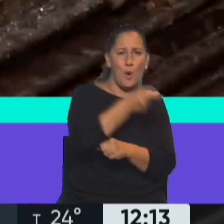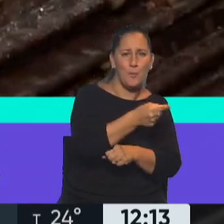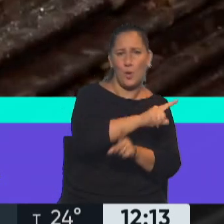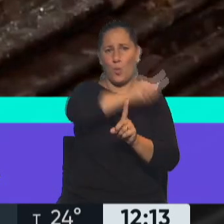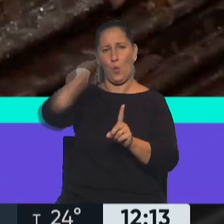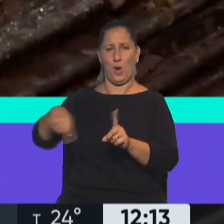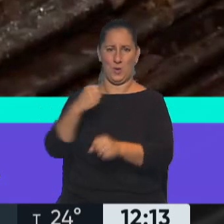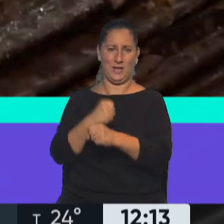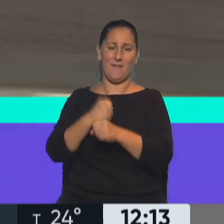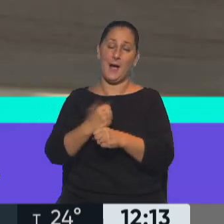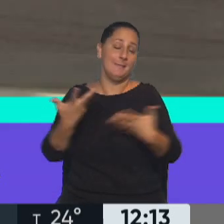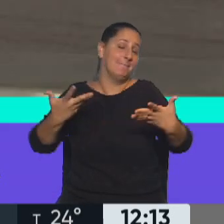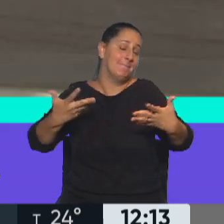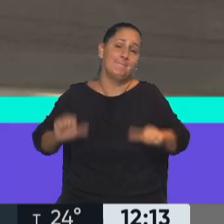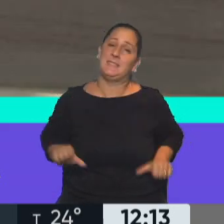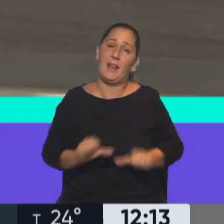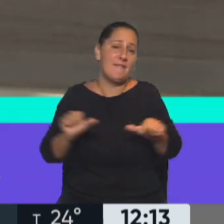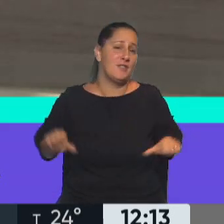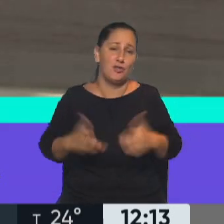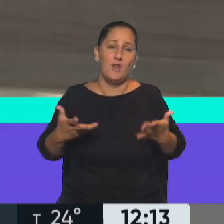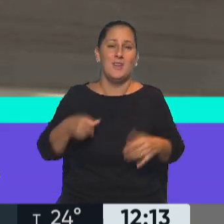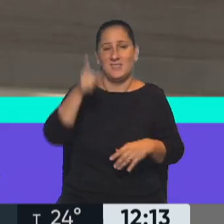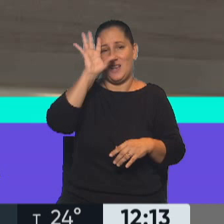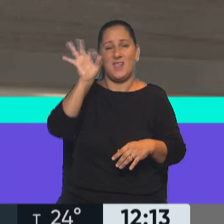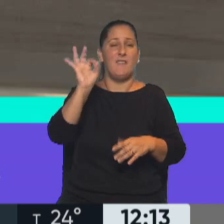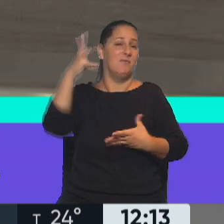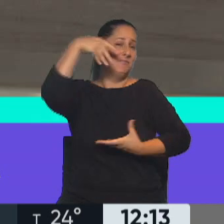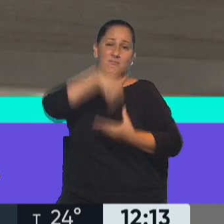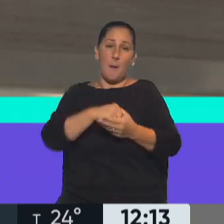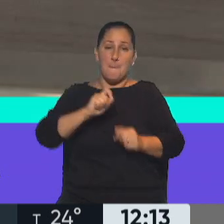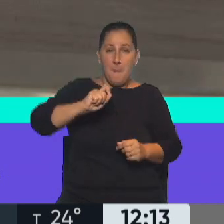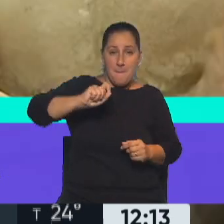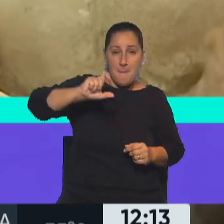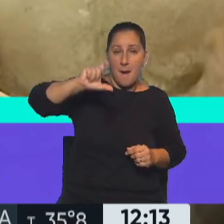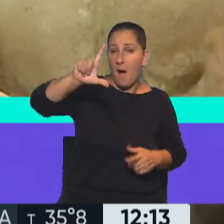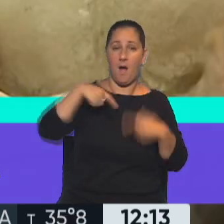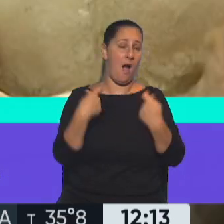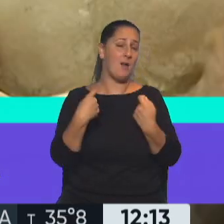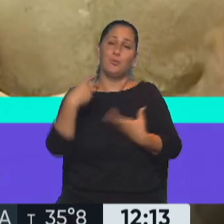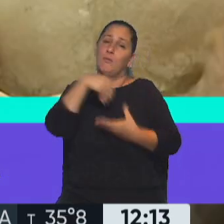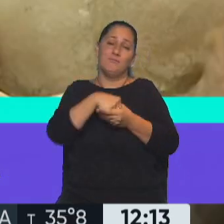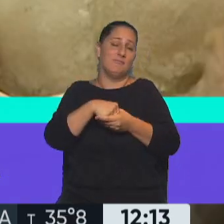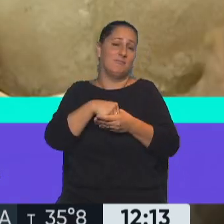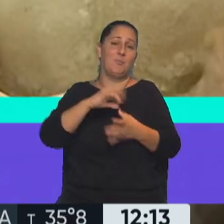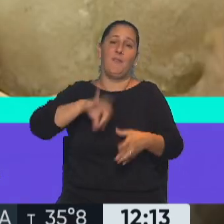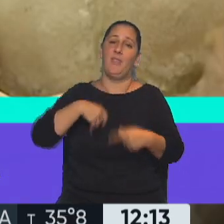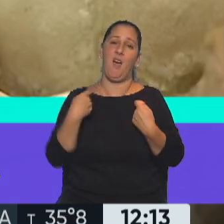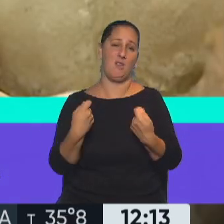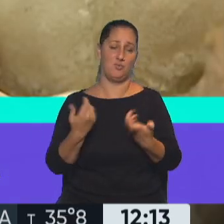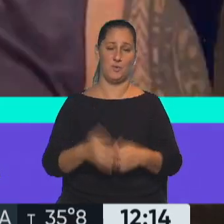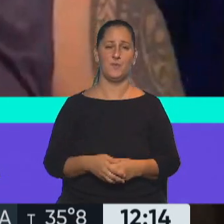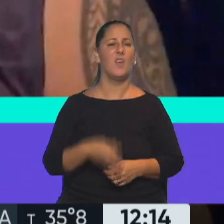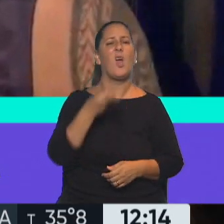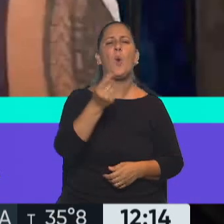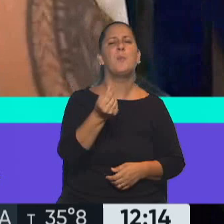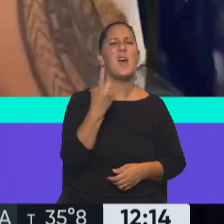me tengo que arremangar. Es lo que... Digamos que ya asumís que es parte de tus gastos. Sí, de la vida, de todo. A ver, mostrame un poquito. ¿Qué